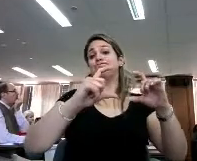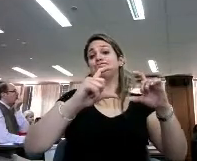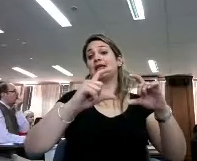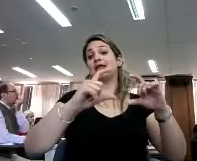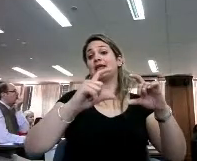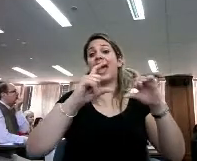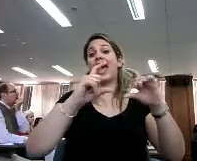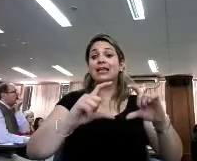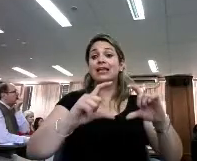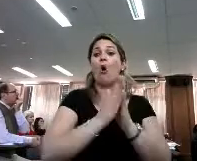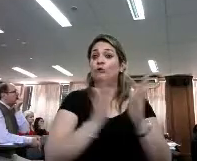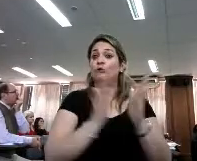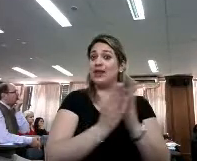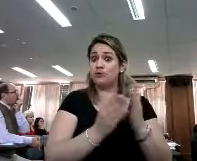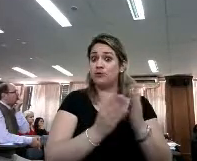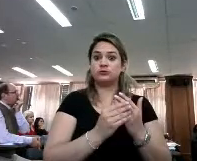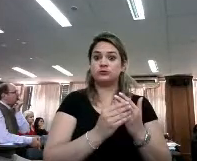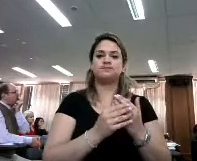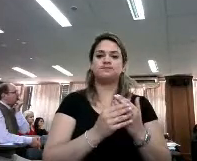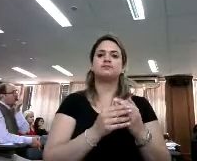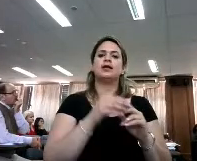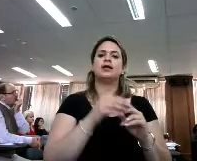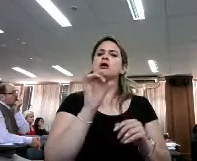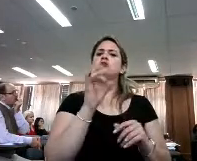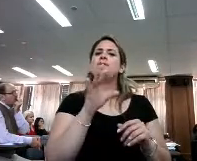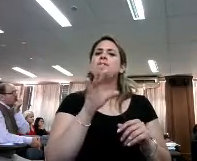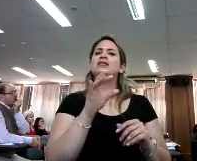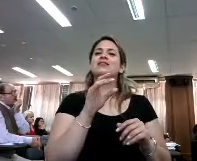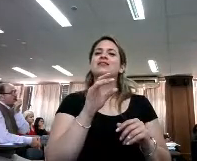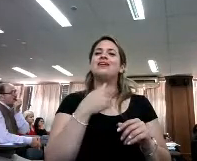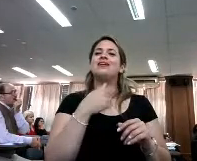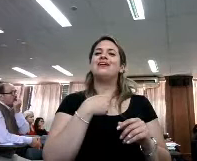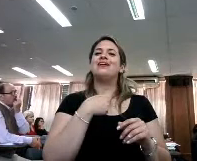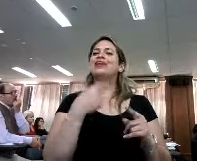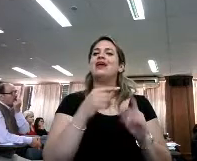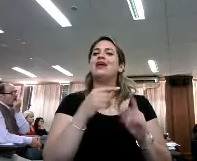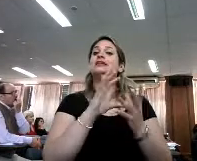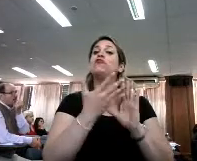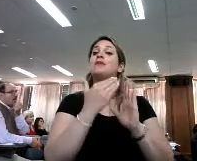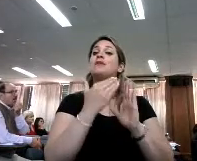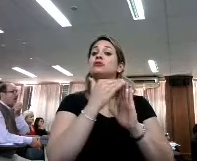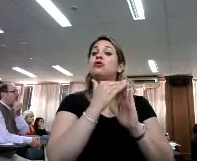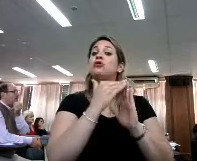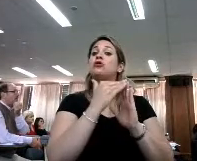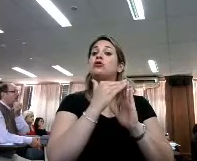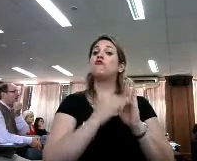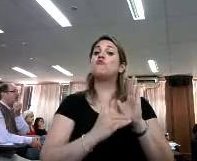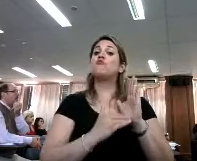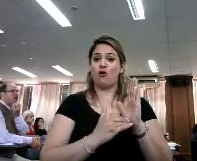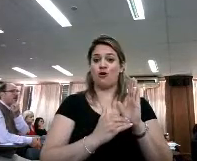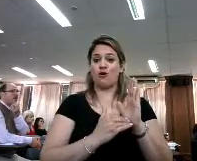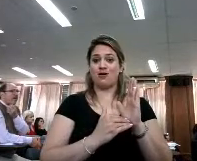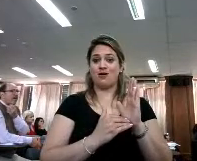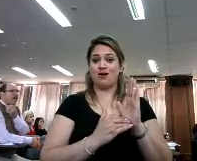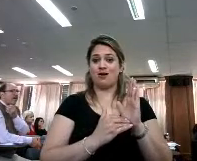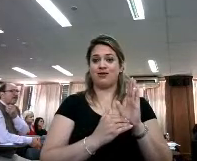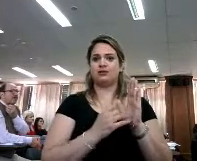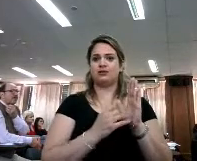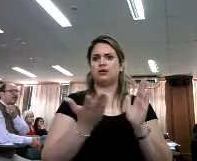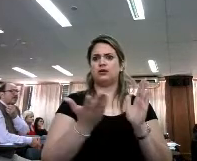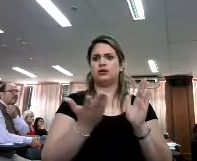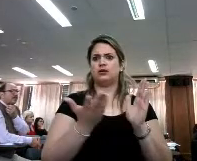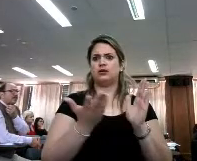ellas es simplemente que llenen un formato. Pero resulta que hay gente que dice, uy, pero